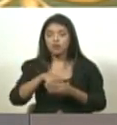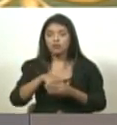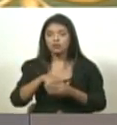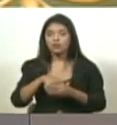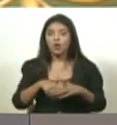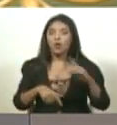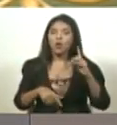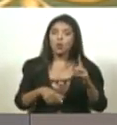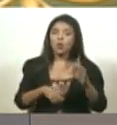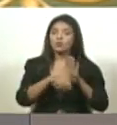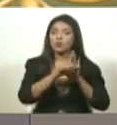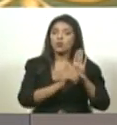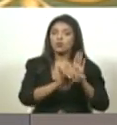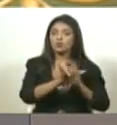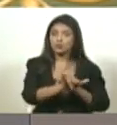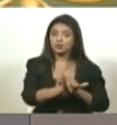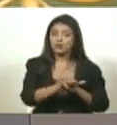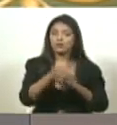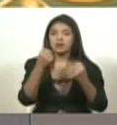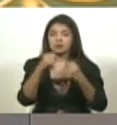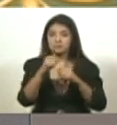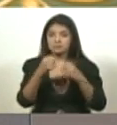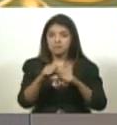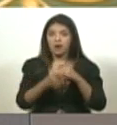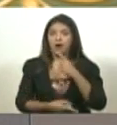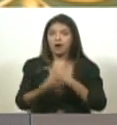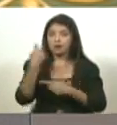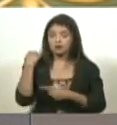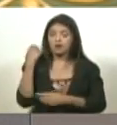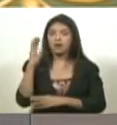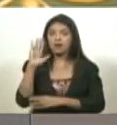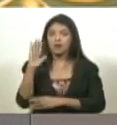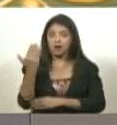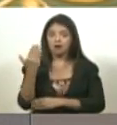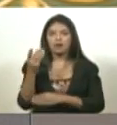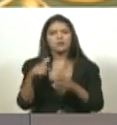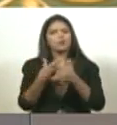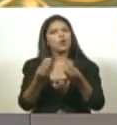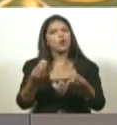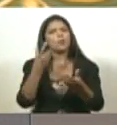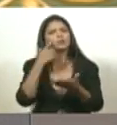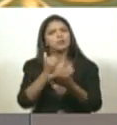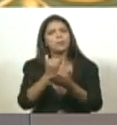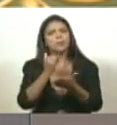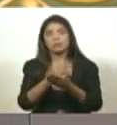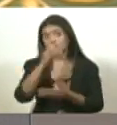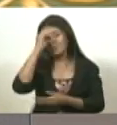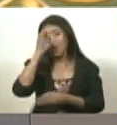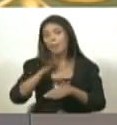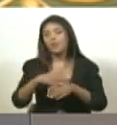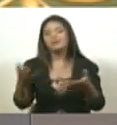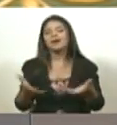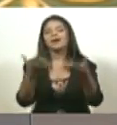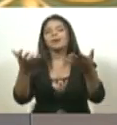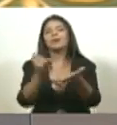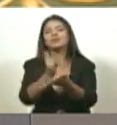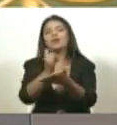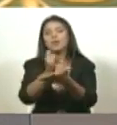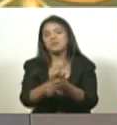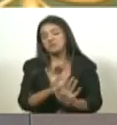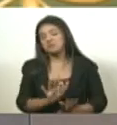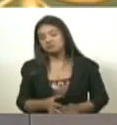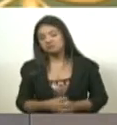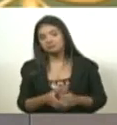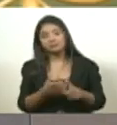a favor de la constituyente en ese ejercicio que se hizo ayer en el estado Lara. ¿Y cómo se prueba eso? Bueno, no se sabe porque están quemando las pruebas.